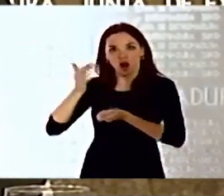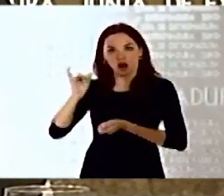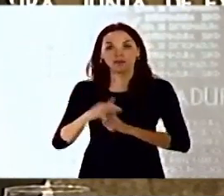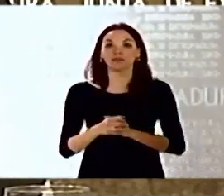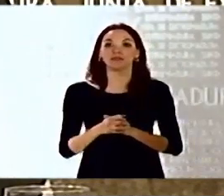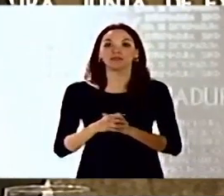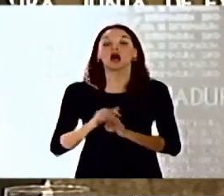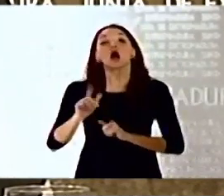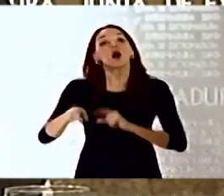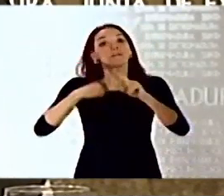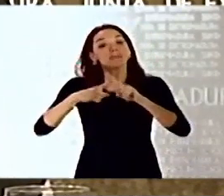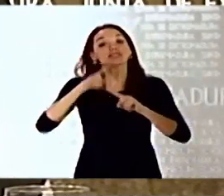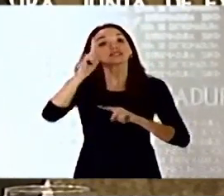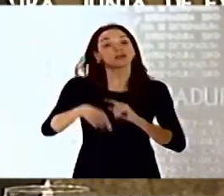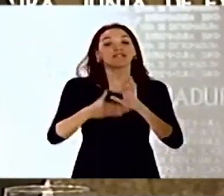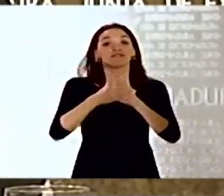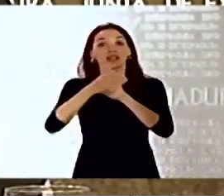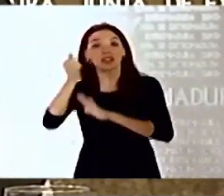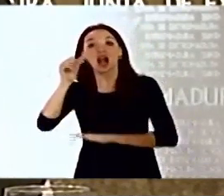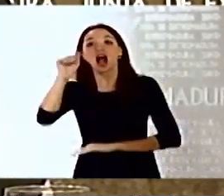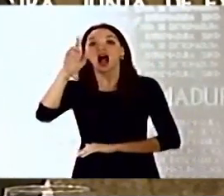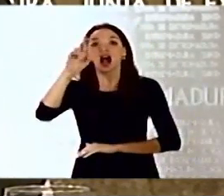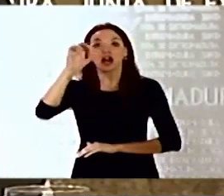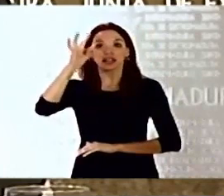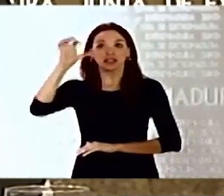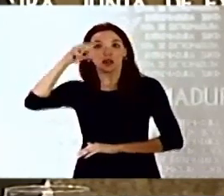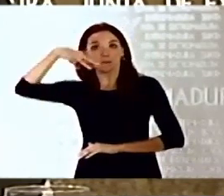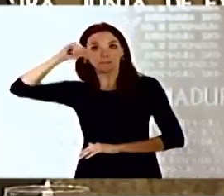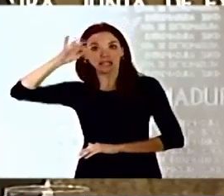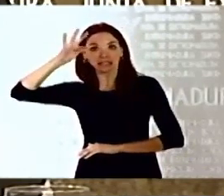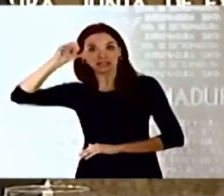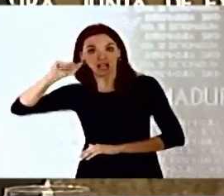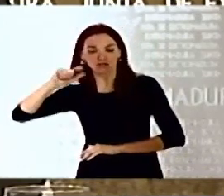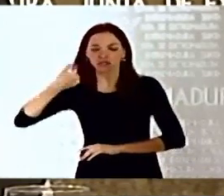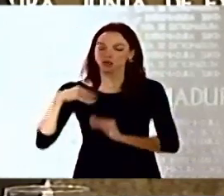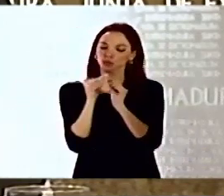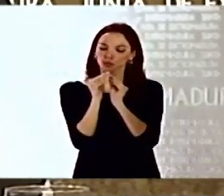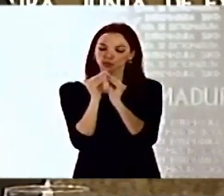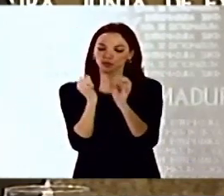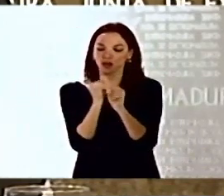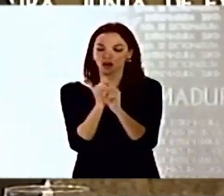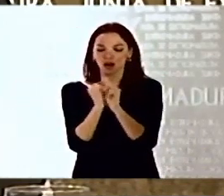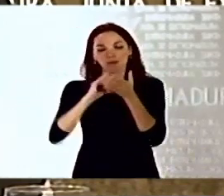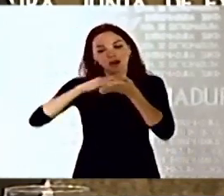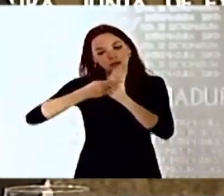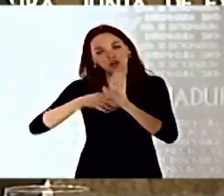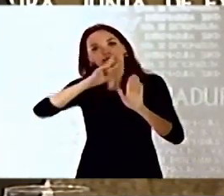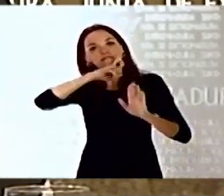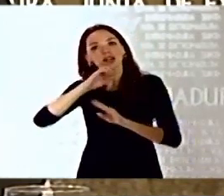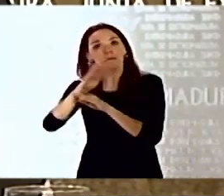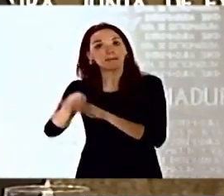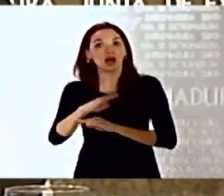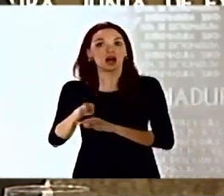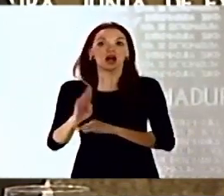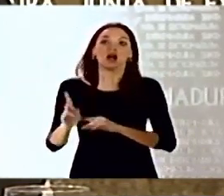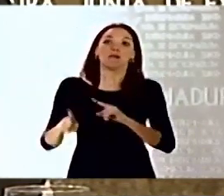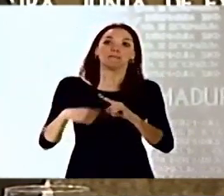Extremeña de Caza y la Fundación Artemisán, está haciendo ya un proyecto de mantenimiento y